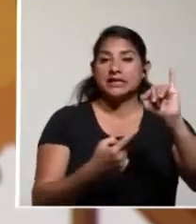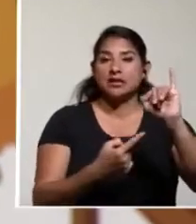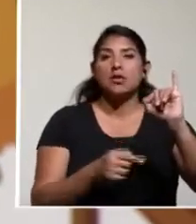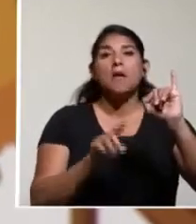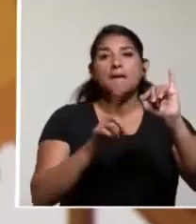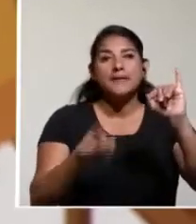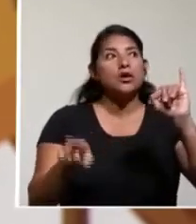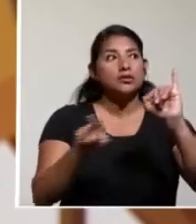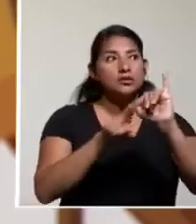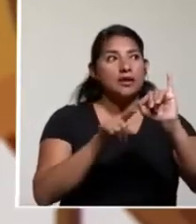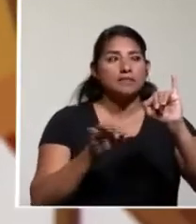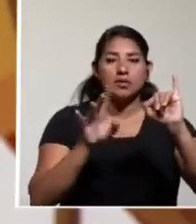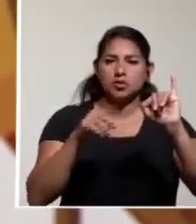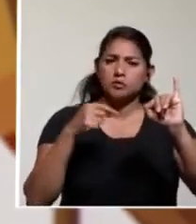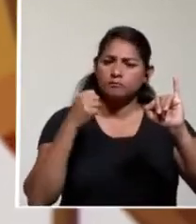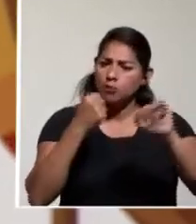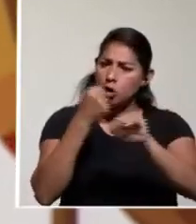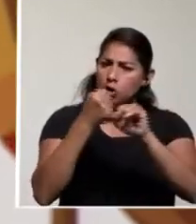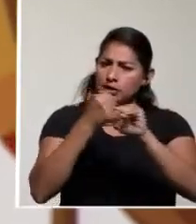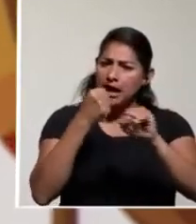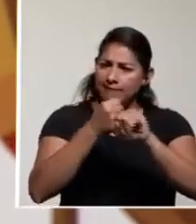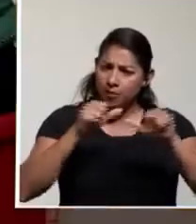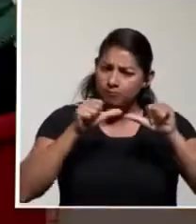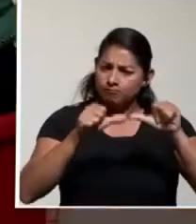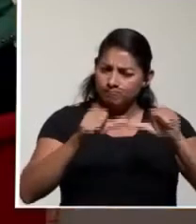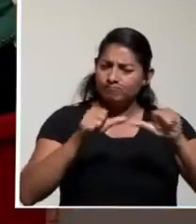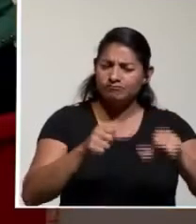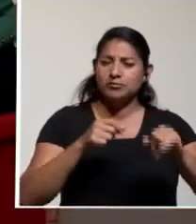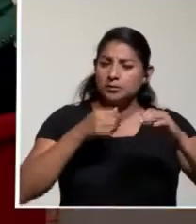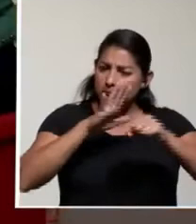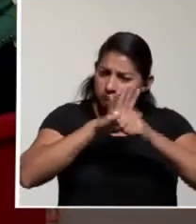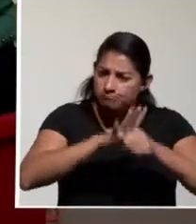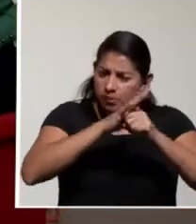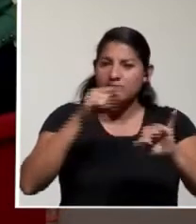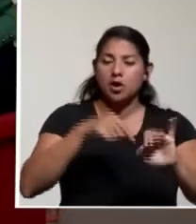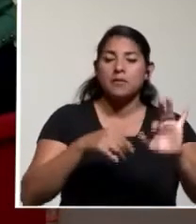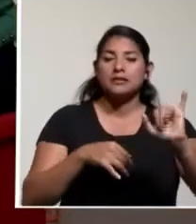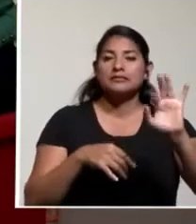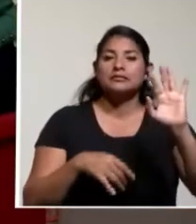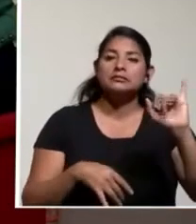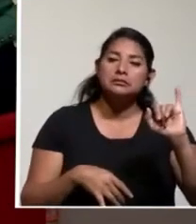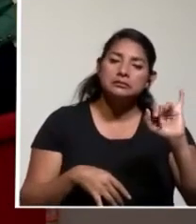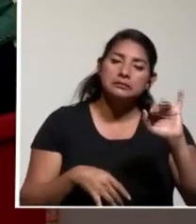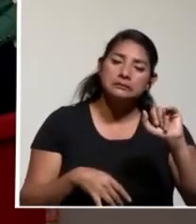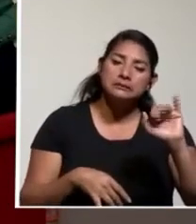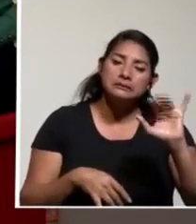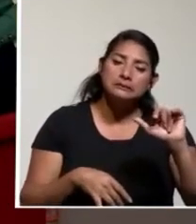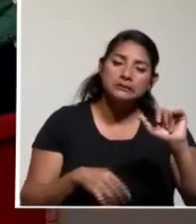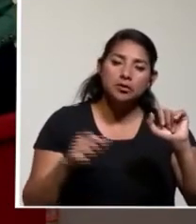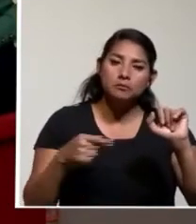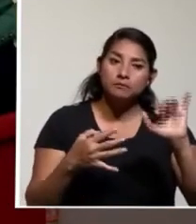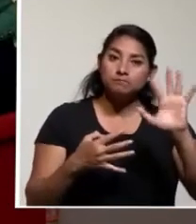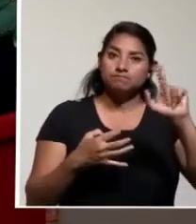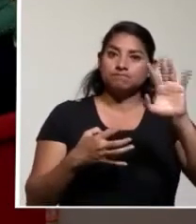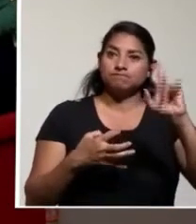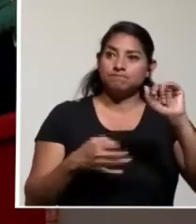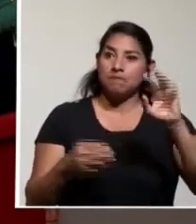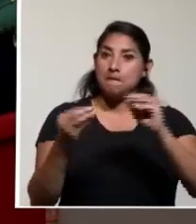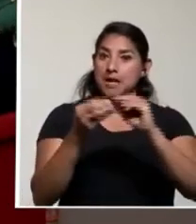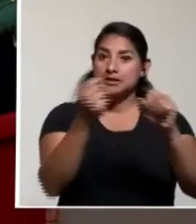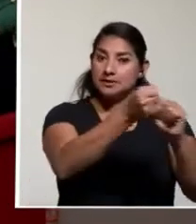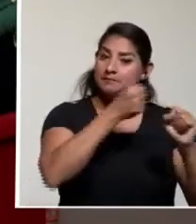yo también lo ejercito y lo pongo a trabajar, porque si no, se me va a quedar así. Uh-huh. Y no, yo no quiero eso.